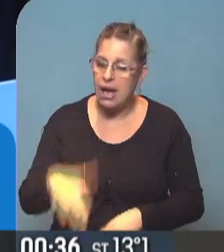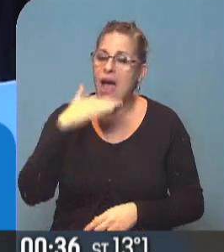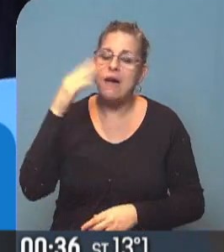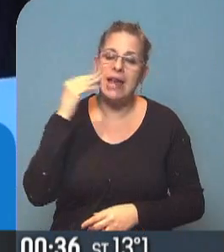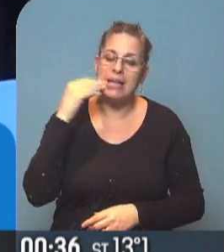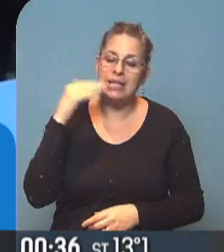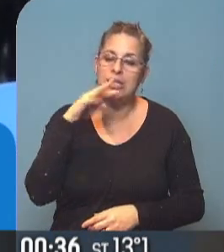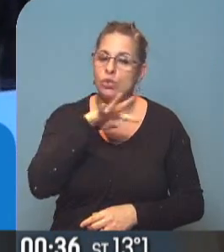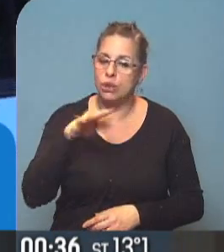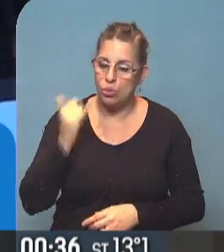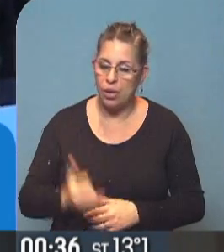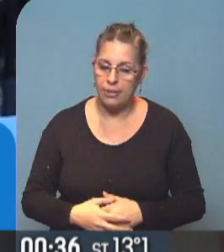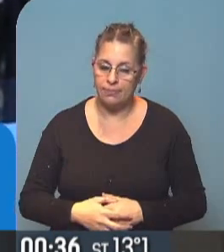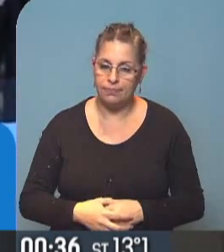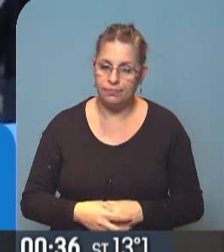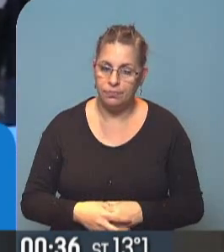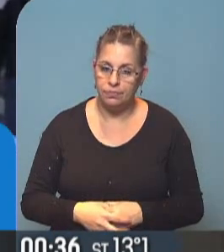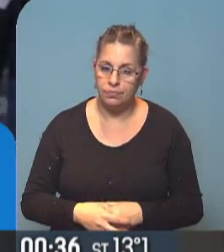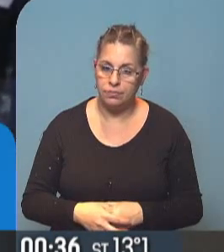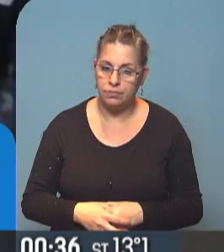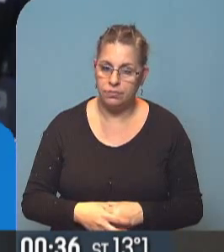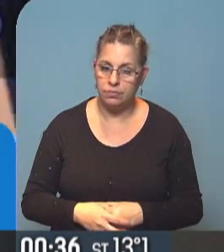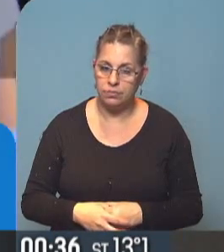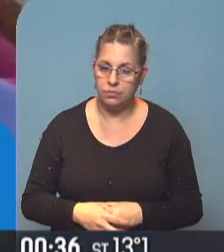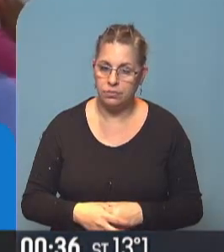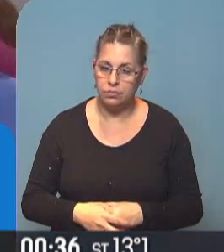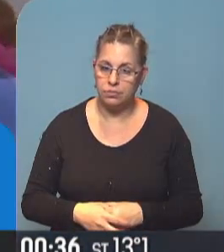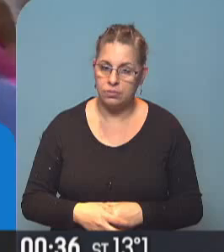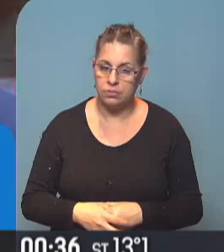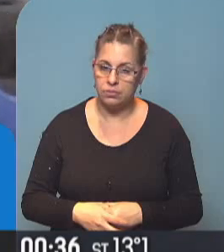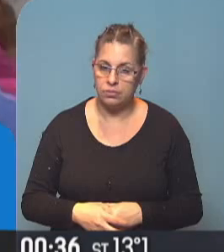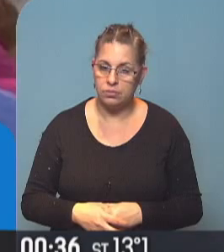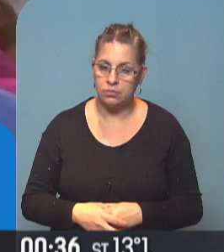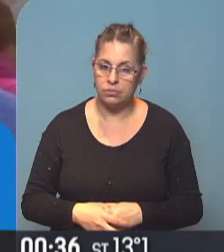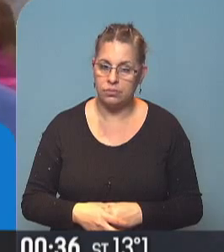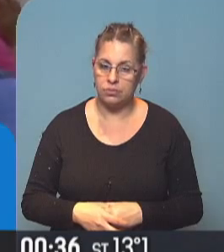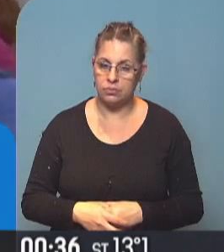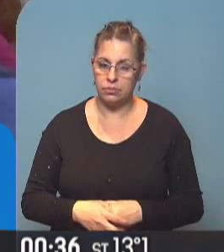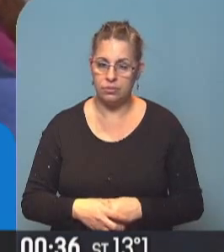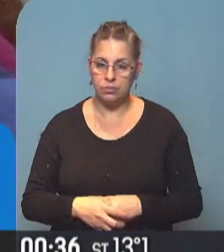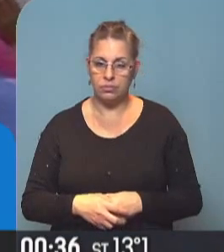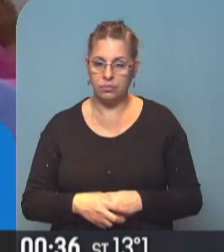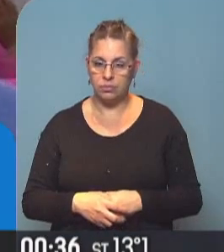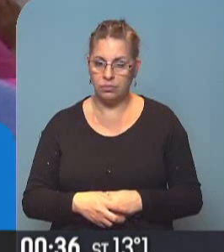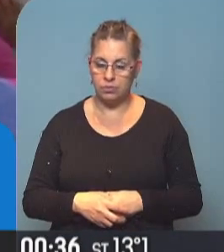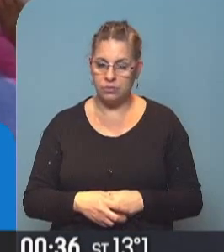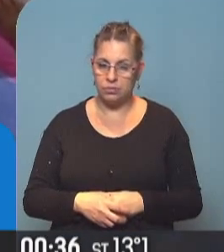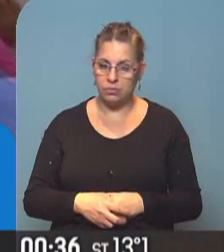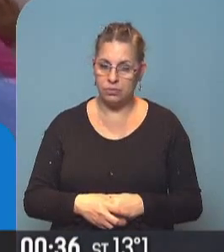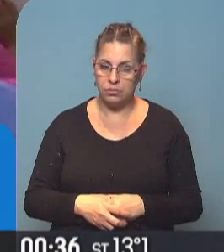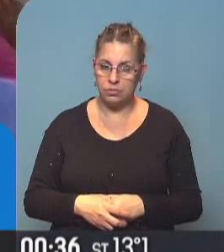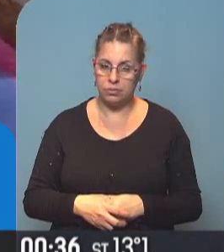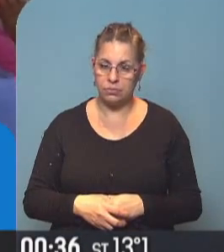paper, but that's about it, because we are home and we're not going anywhere. I don't think it's just DACA. It's just this whole political climate that